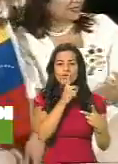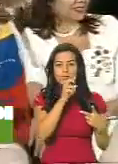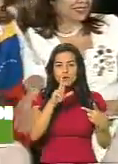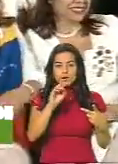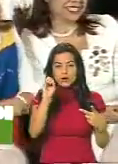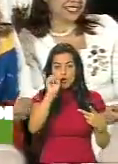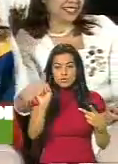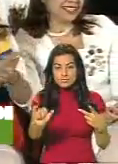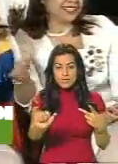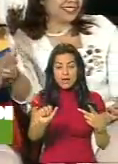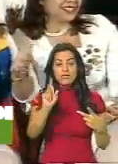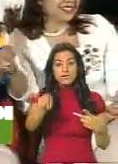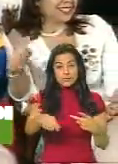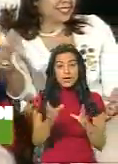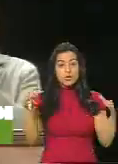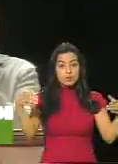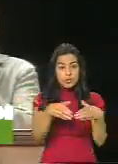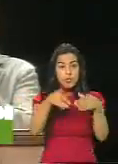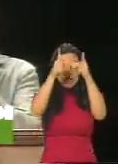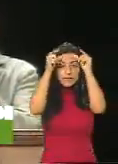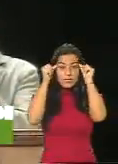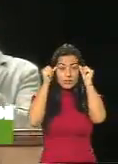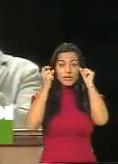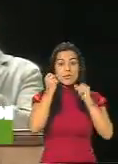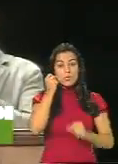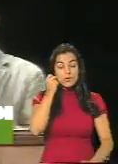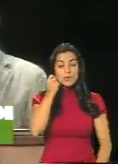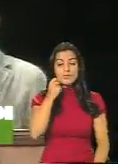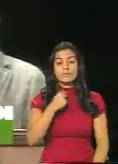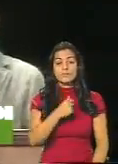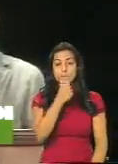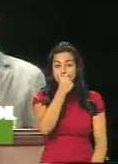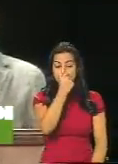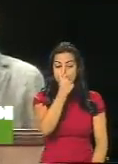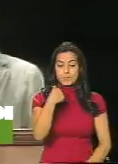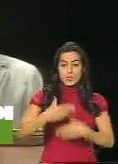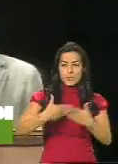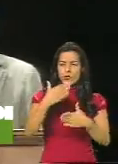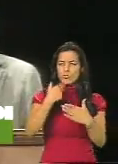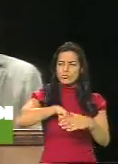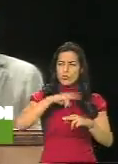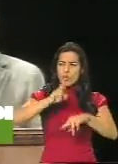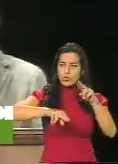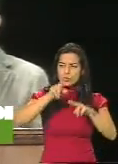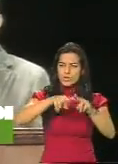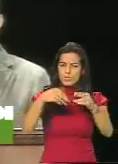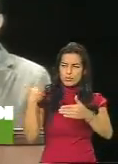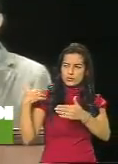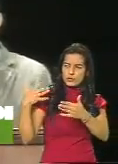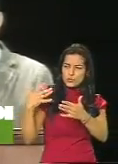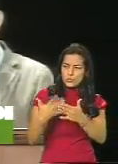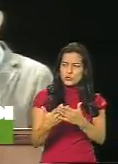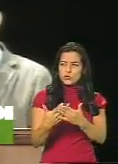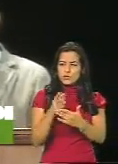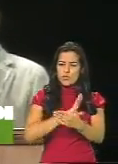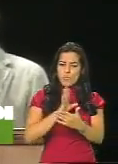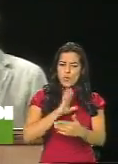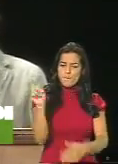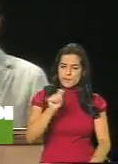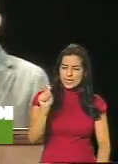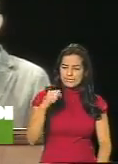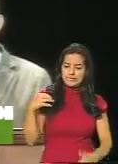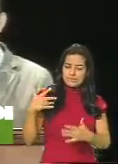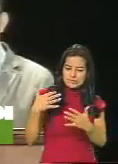enfermeras, que tanto fuimos construyendo a lo largo de estos meses el camino